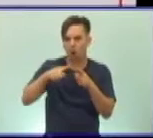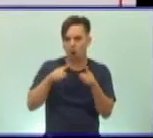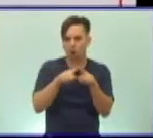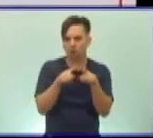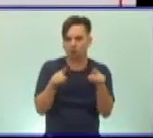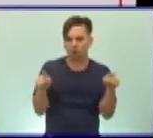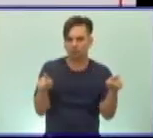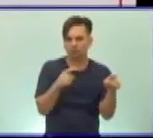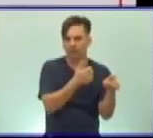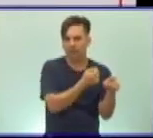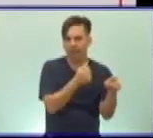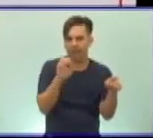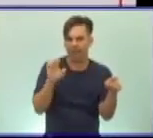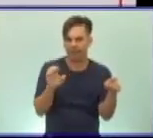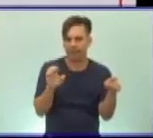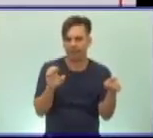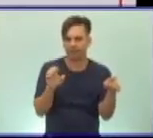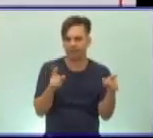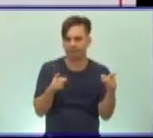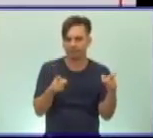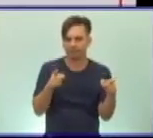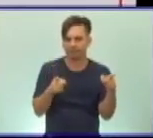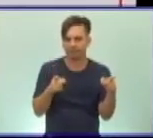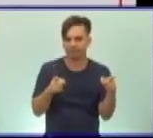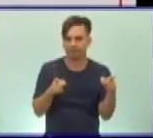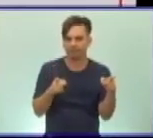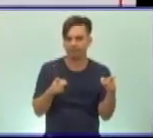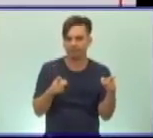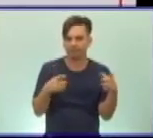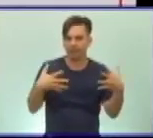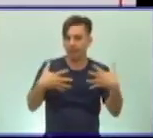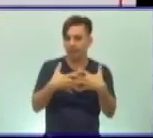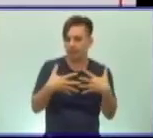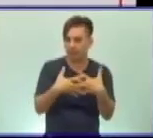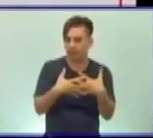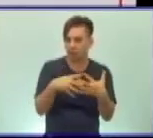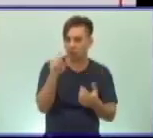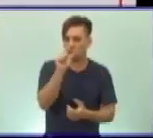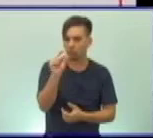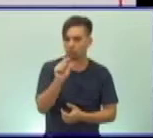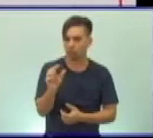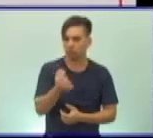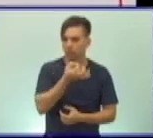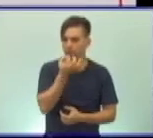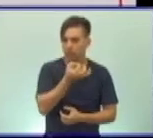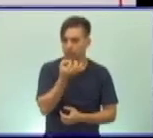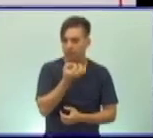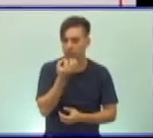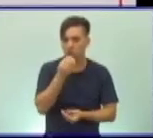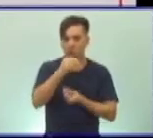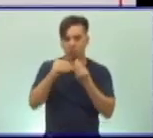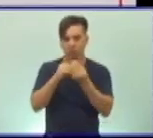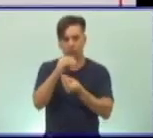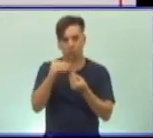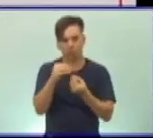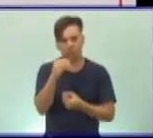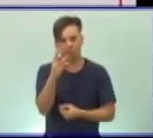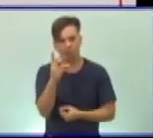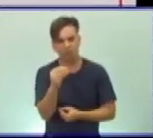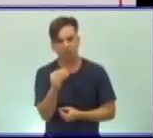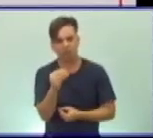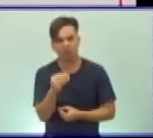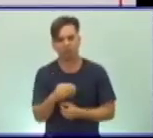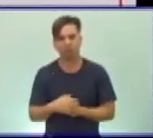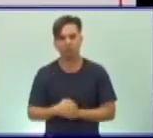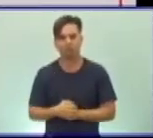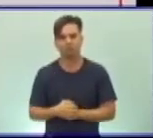que vamos a hacer. Vamos a establecer la relación, su fundamentación, vamos a sustituir los valores y vamos